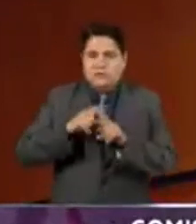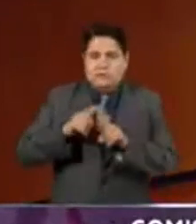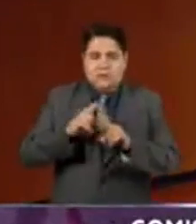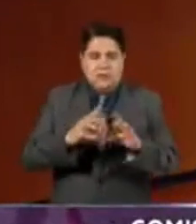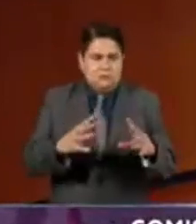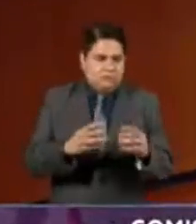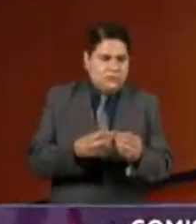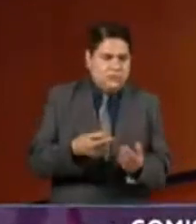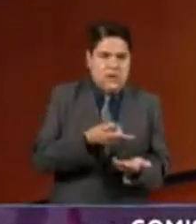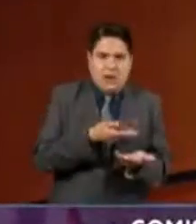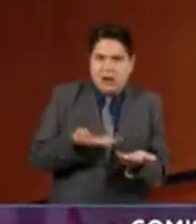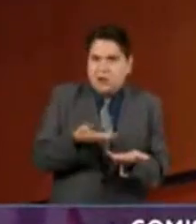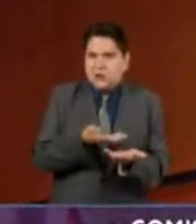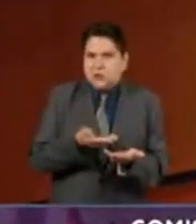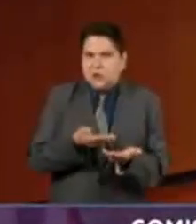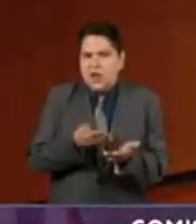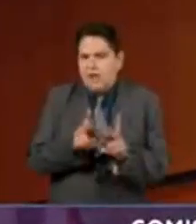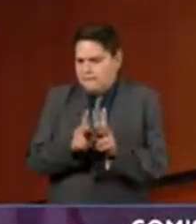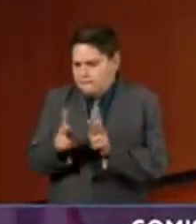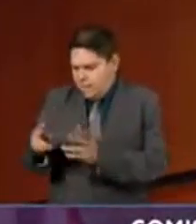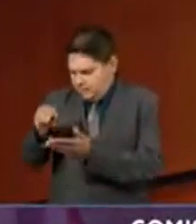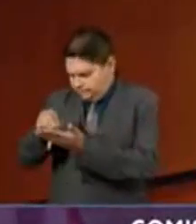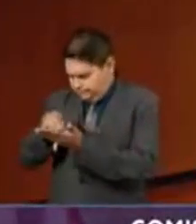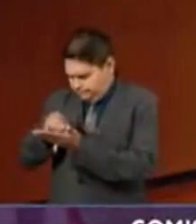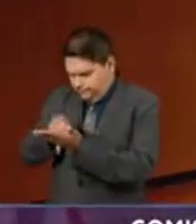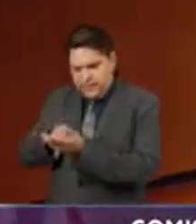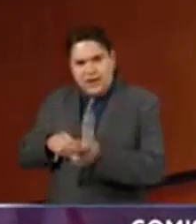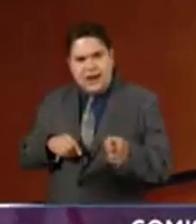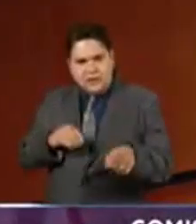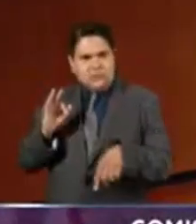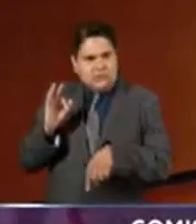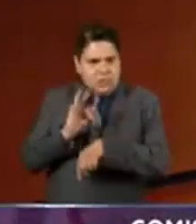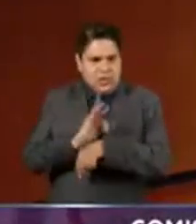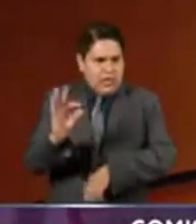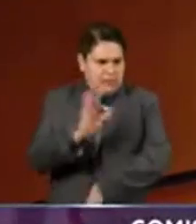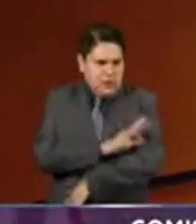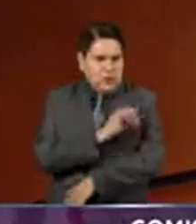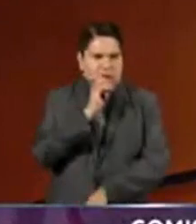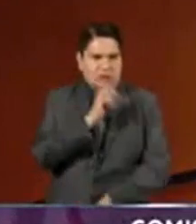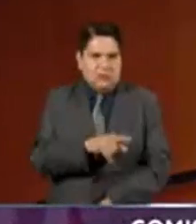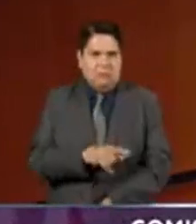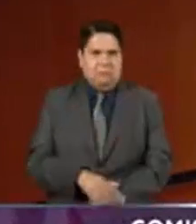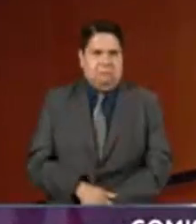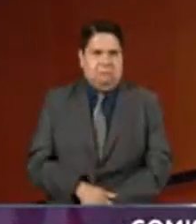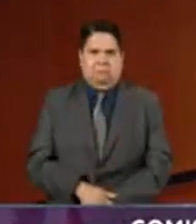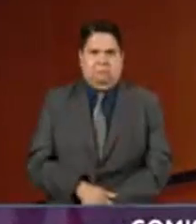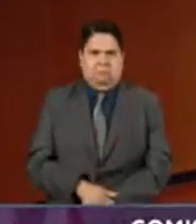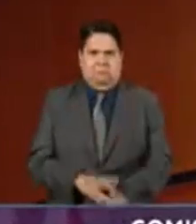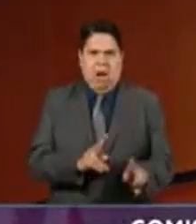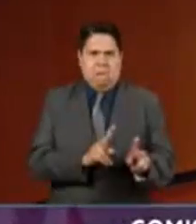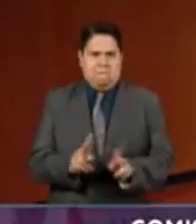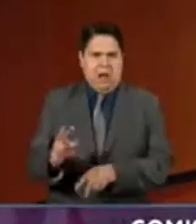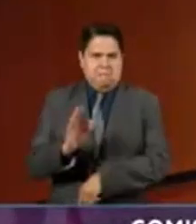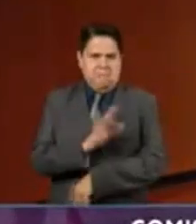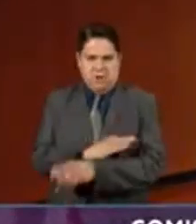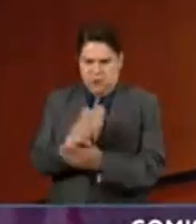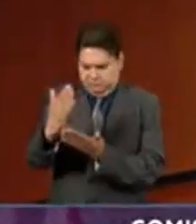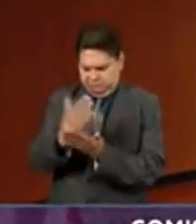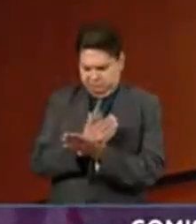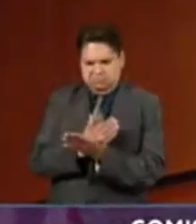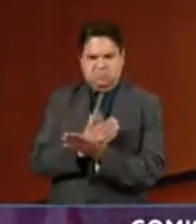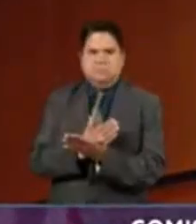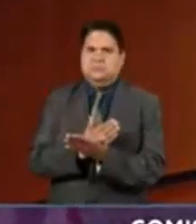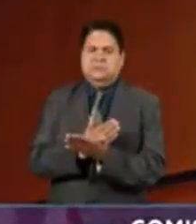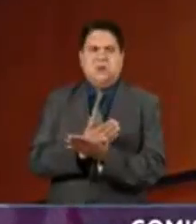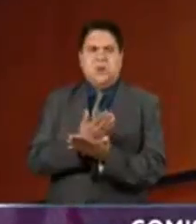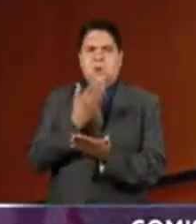sanitaria debió considerar como una prioridad absoluta su protección. Sin embargo, el plan de vacunación del personal de salud